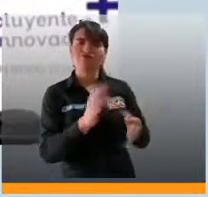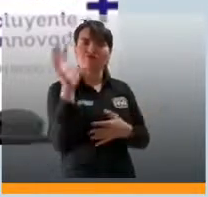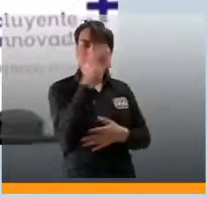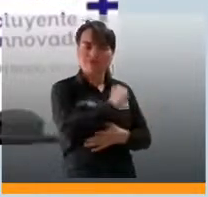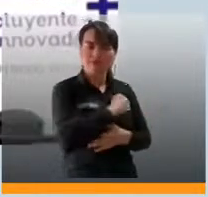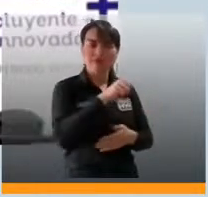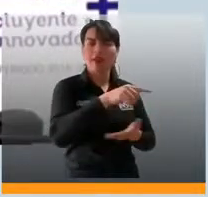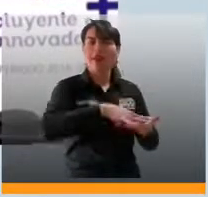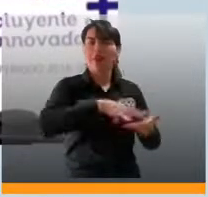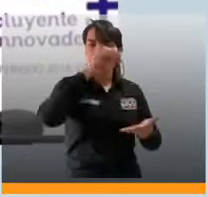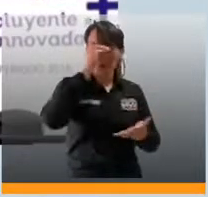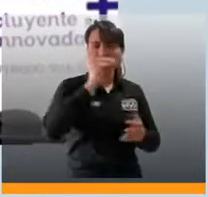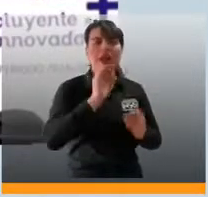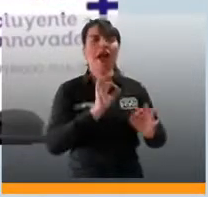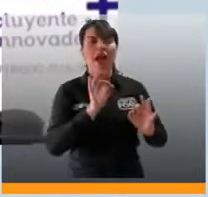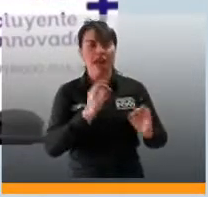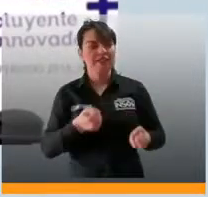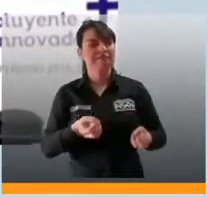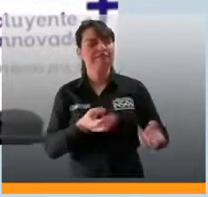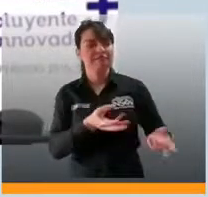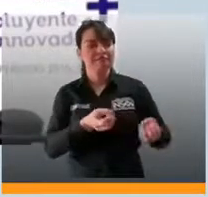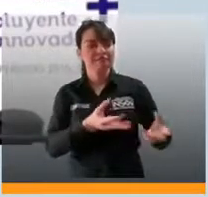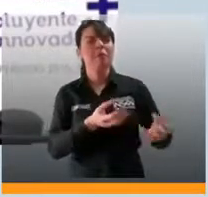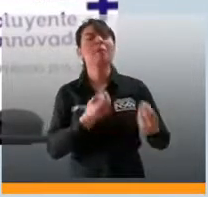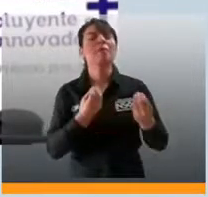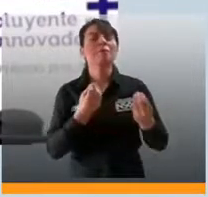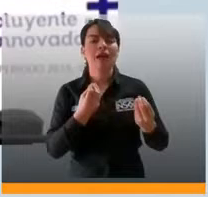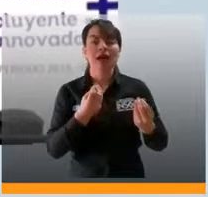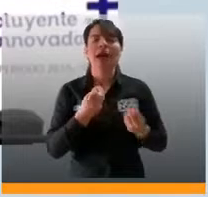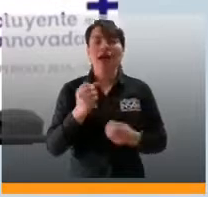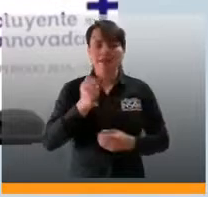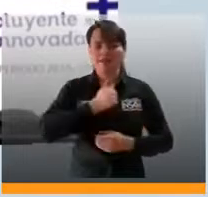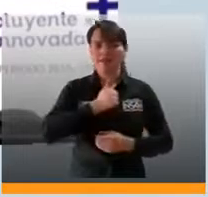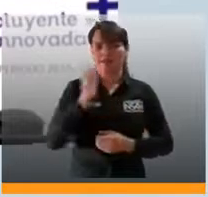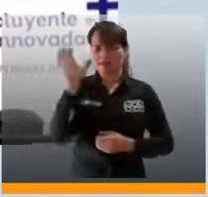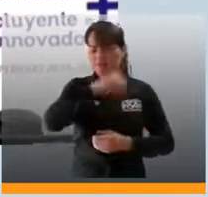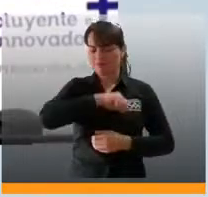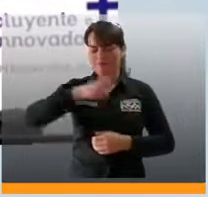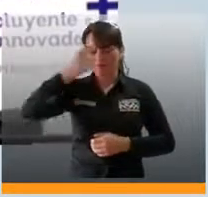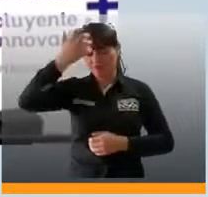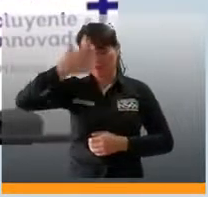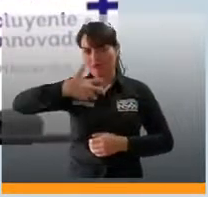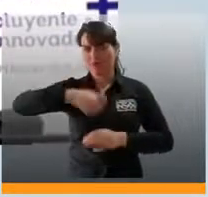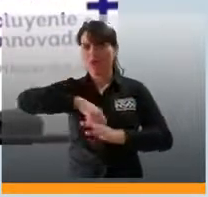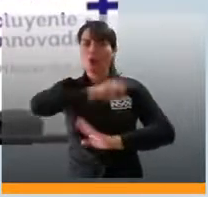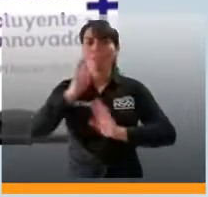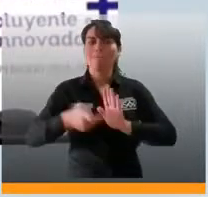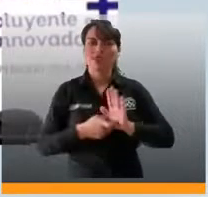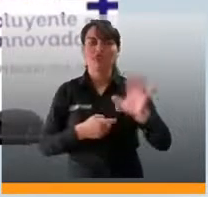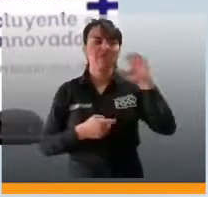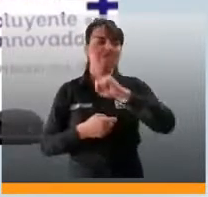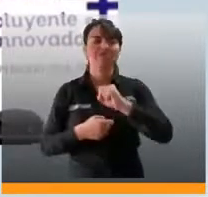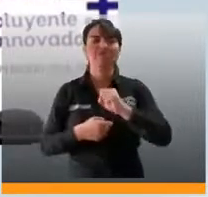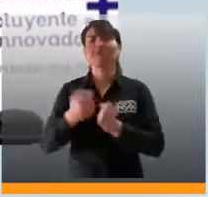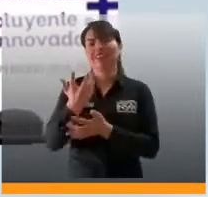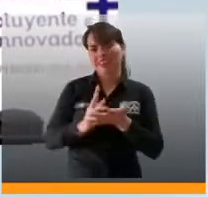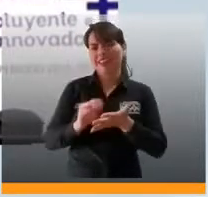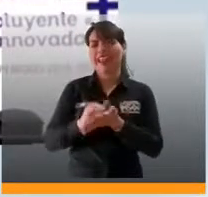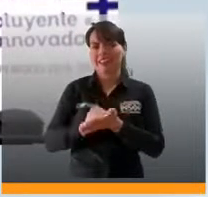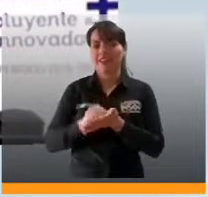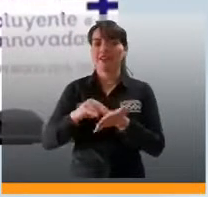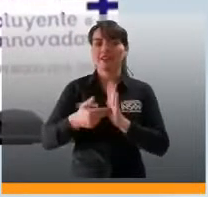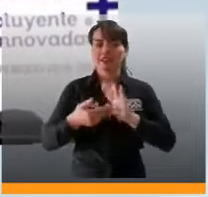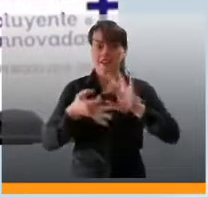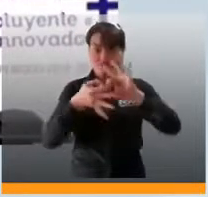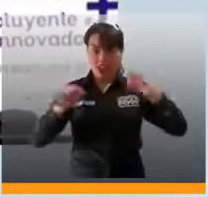podía obtener el estudiante para de esa manera hacer una valoración más integral. Y entonces nosotros acuñamos una frase que